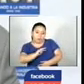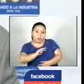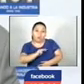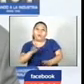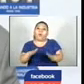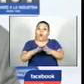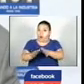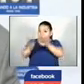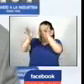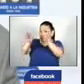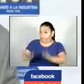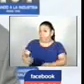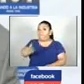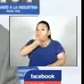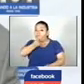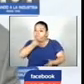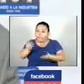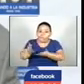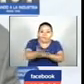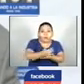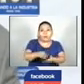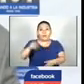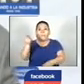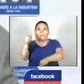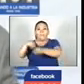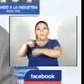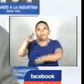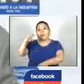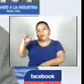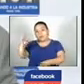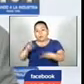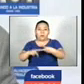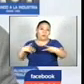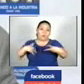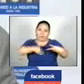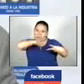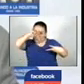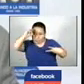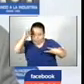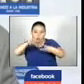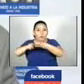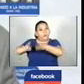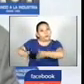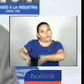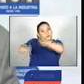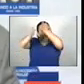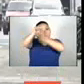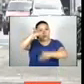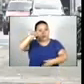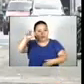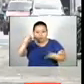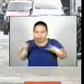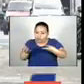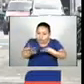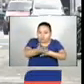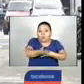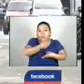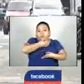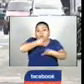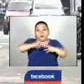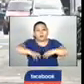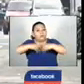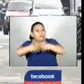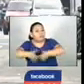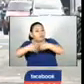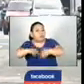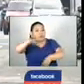fuentes oficiales, SR, Ministerio de Trabajo, Instituto Salvadoreño del Seguro Social. La reactivación